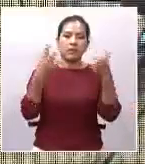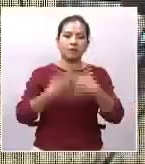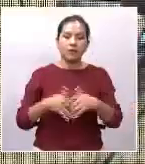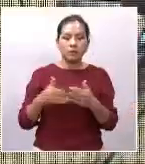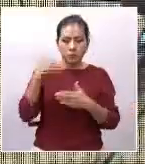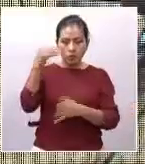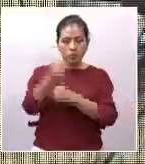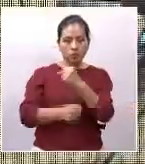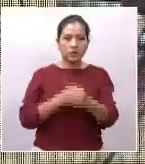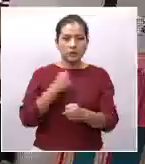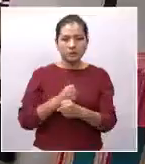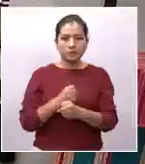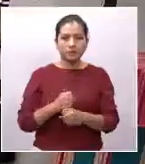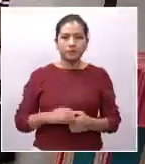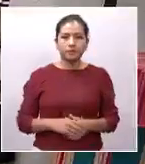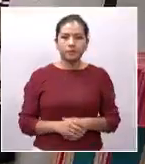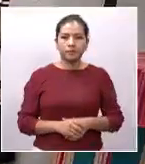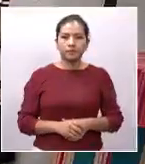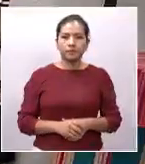la próxima gestión.